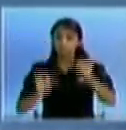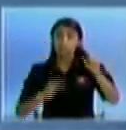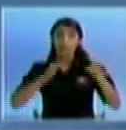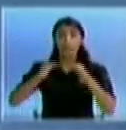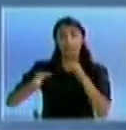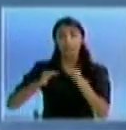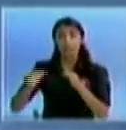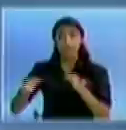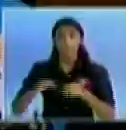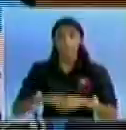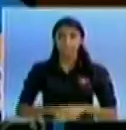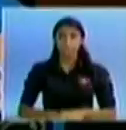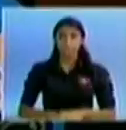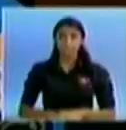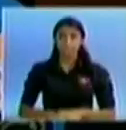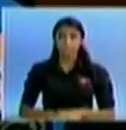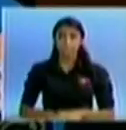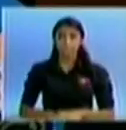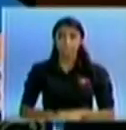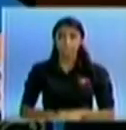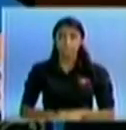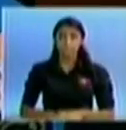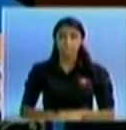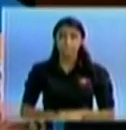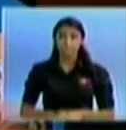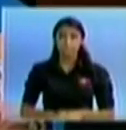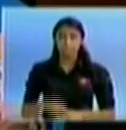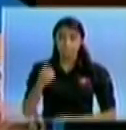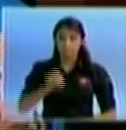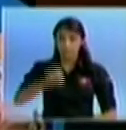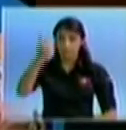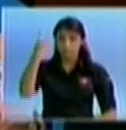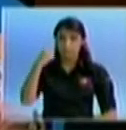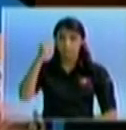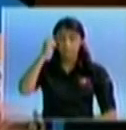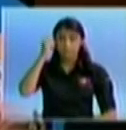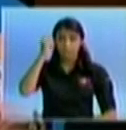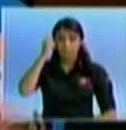declaraciones. Ayer, a eso